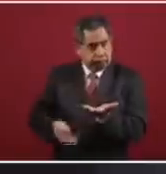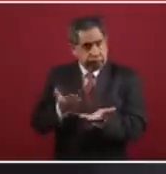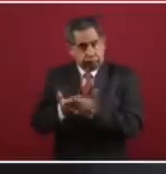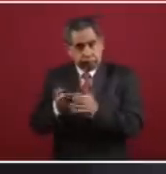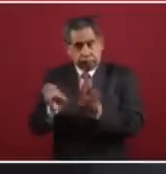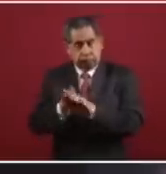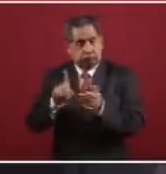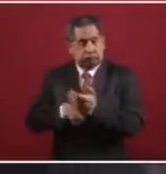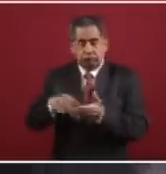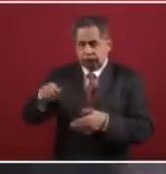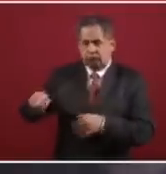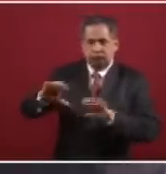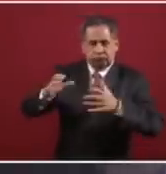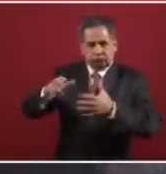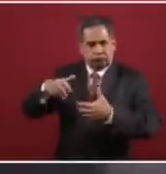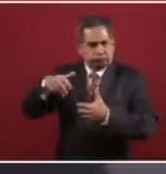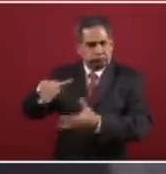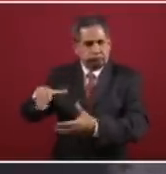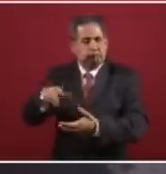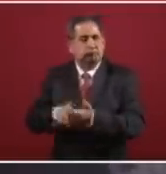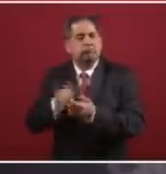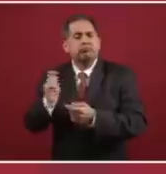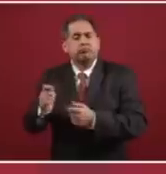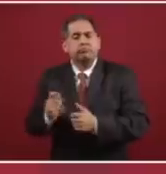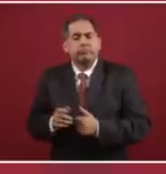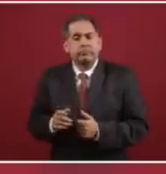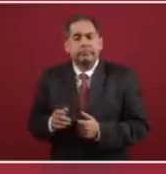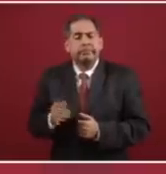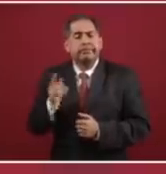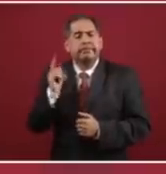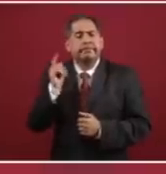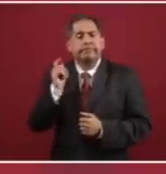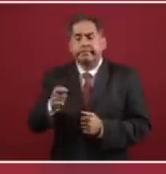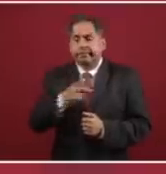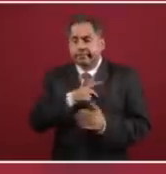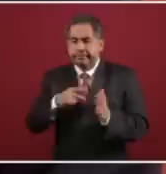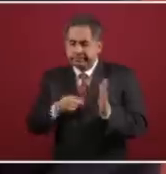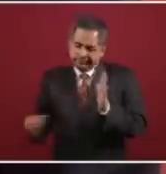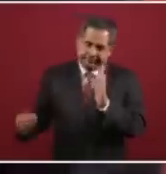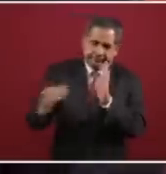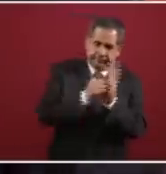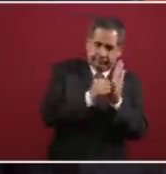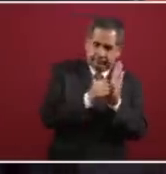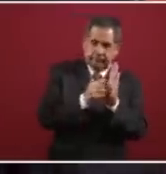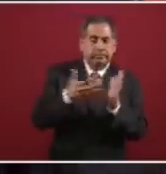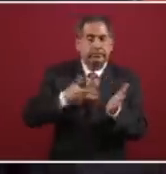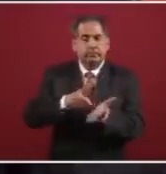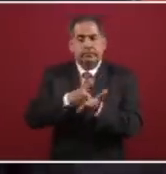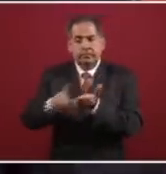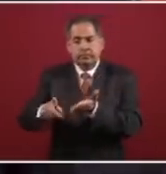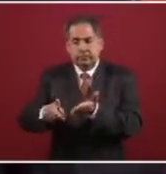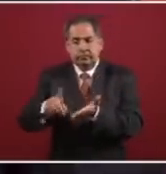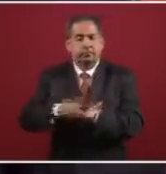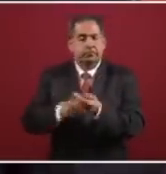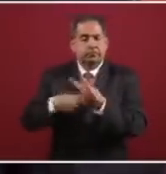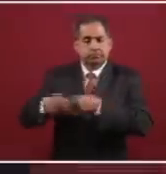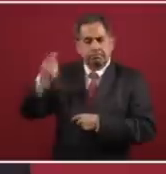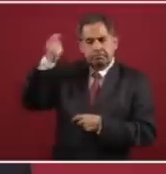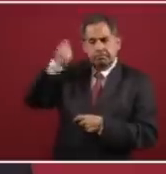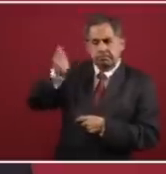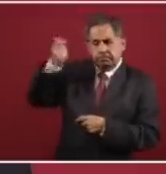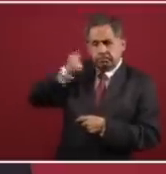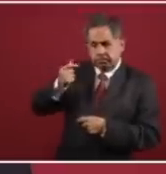enviar al Congreso, el que se tenga el derecho a recibir una beca